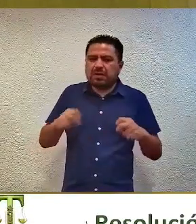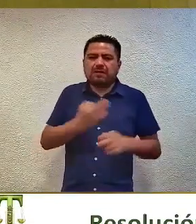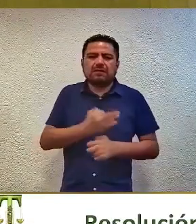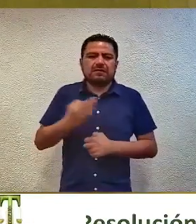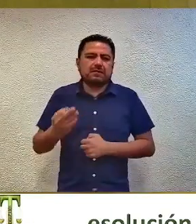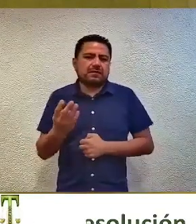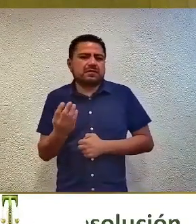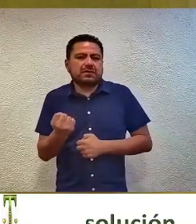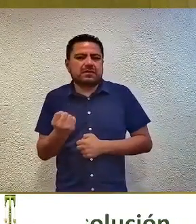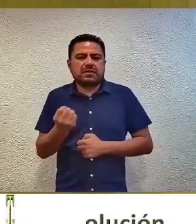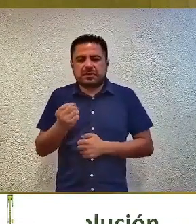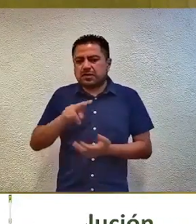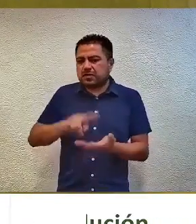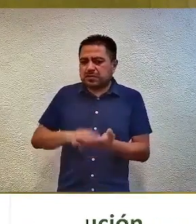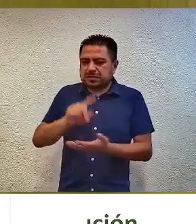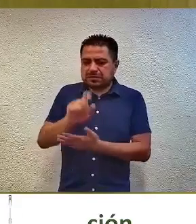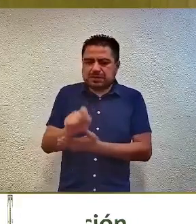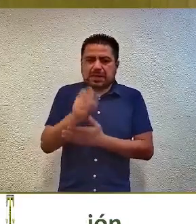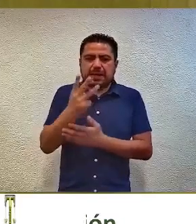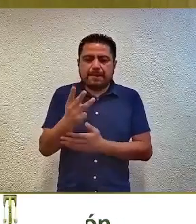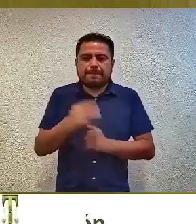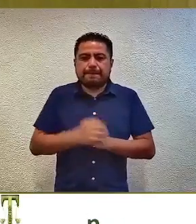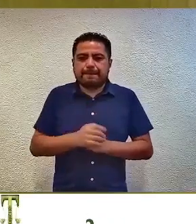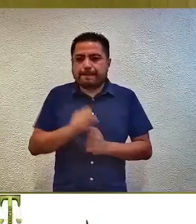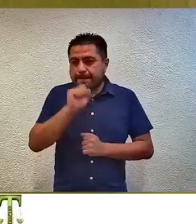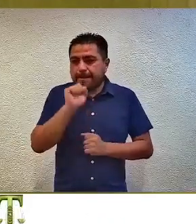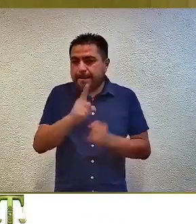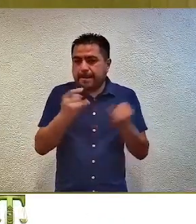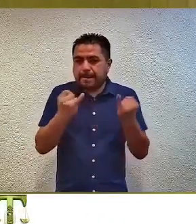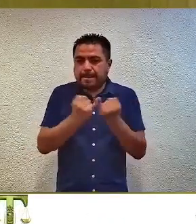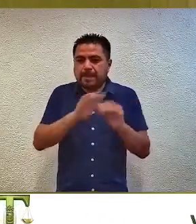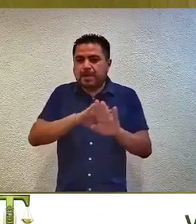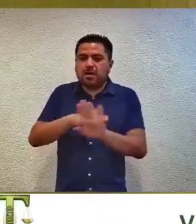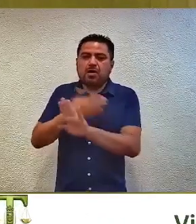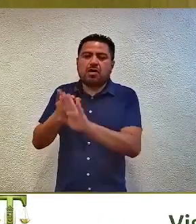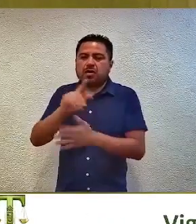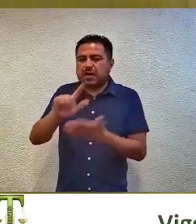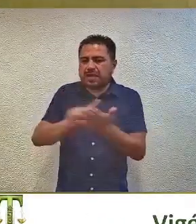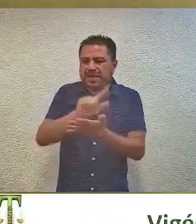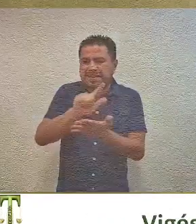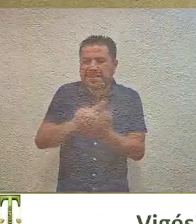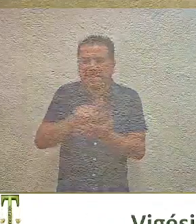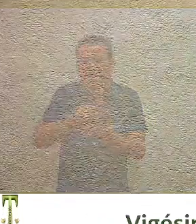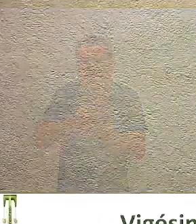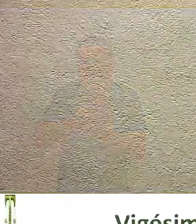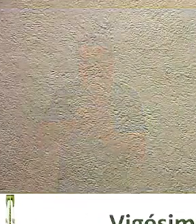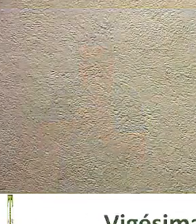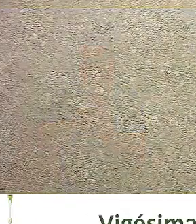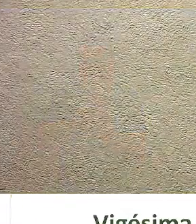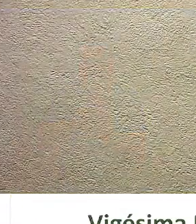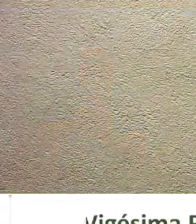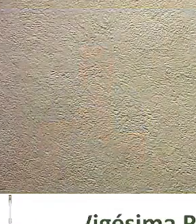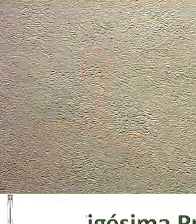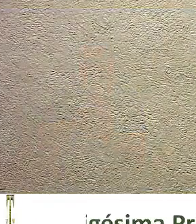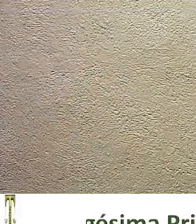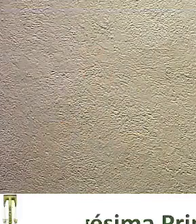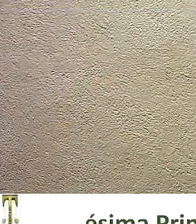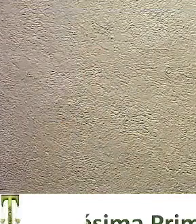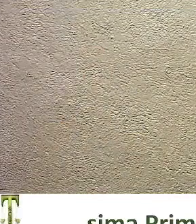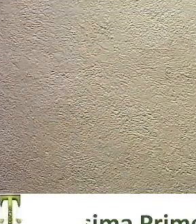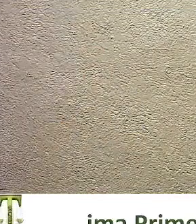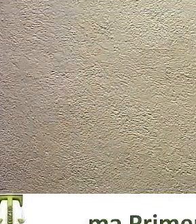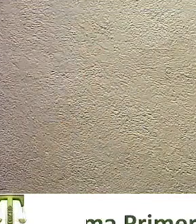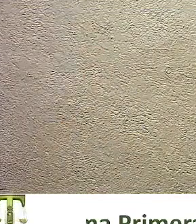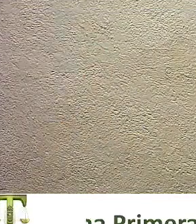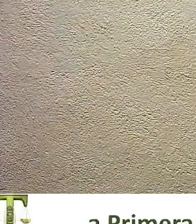9 de febrero del 2023, así como en contra de la reforma a la fracción cuarta del artículo 71 del reglamento